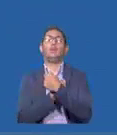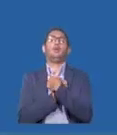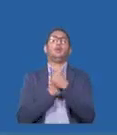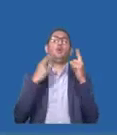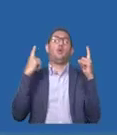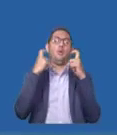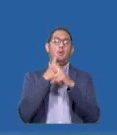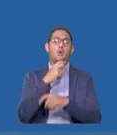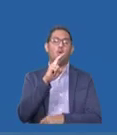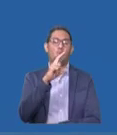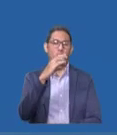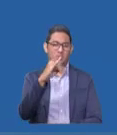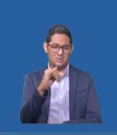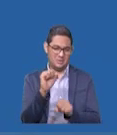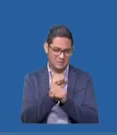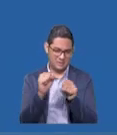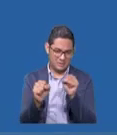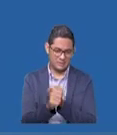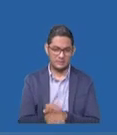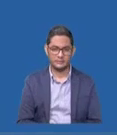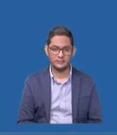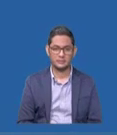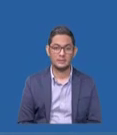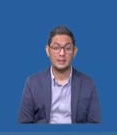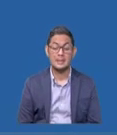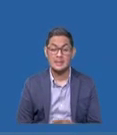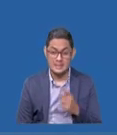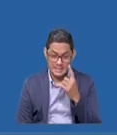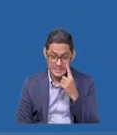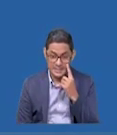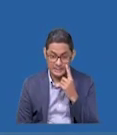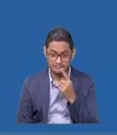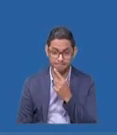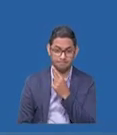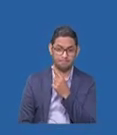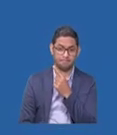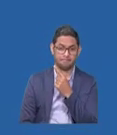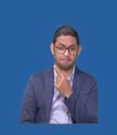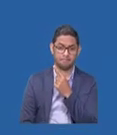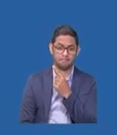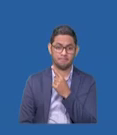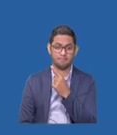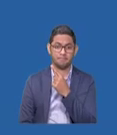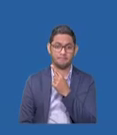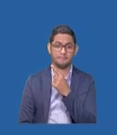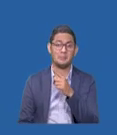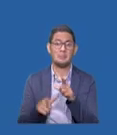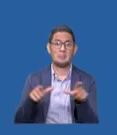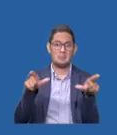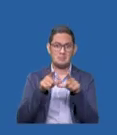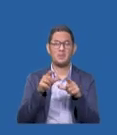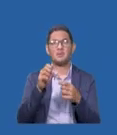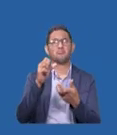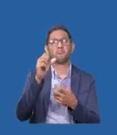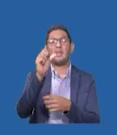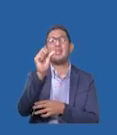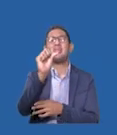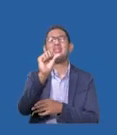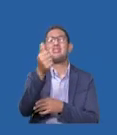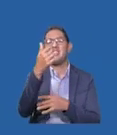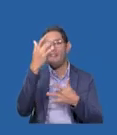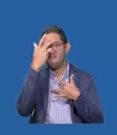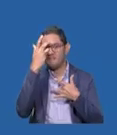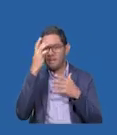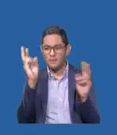los corregimientos con más de 10 casos para el día de hoy juan díaz en panamá con 28 casos al don bosco